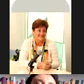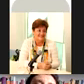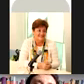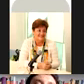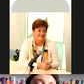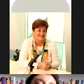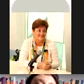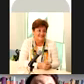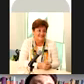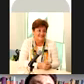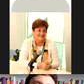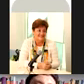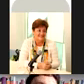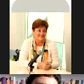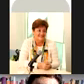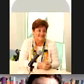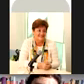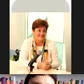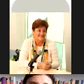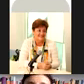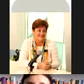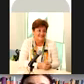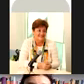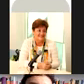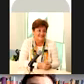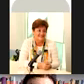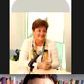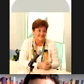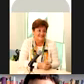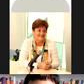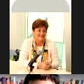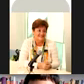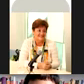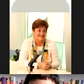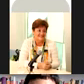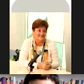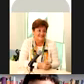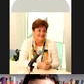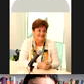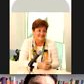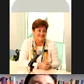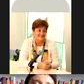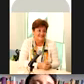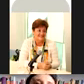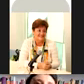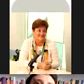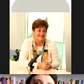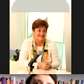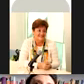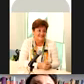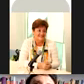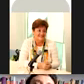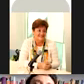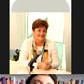que es básicamente con personas que tienen capacidad de gestar, sean mujeres u otras entidades feminizadas. Entonces ahí se